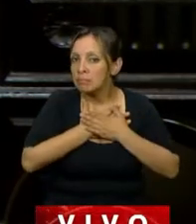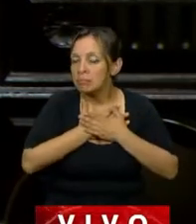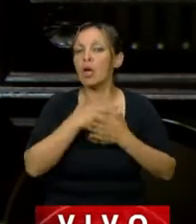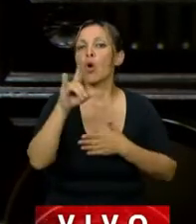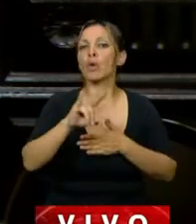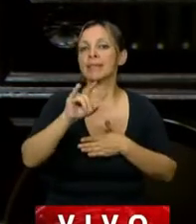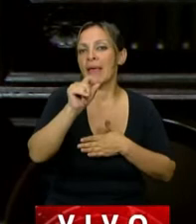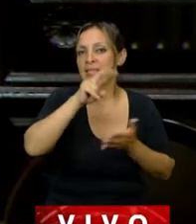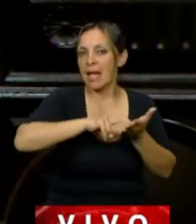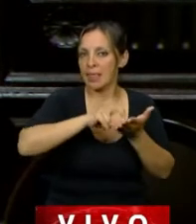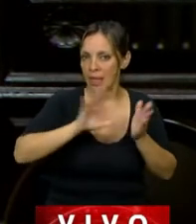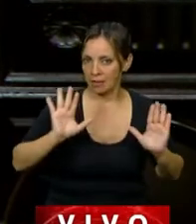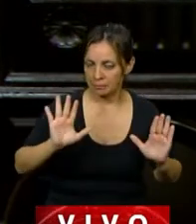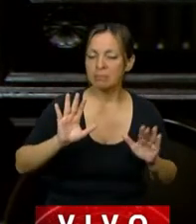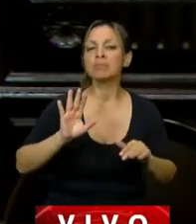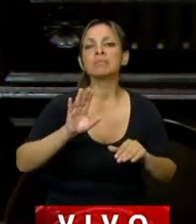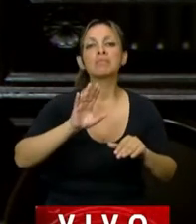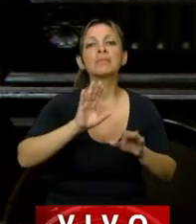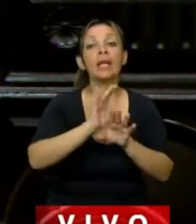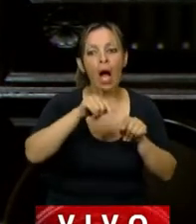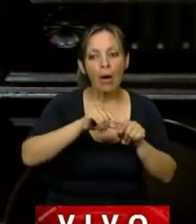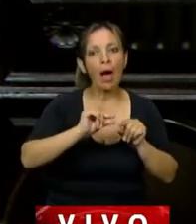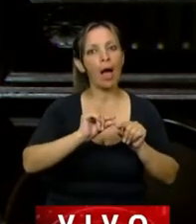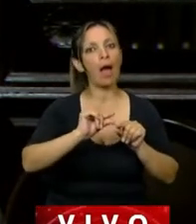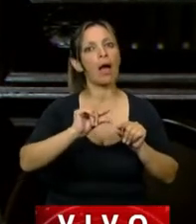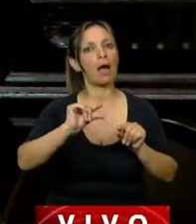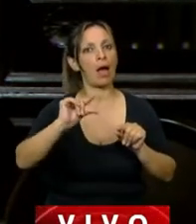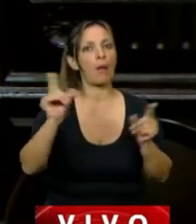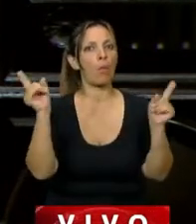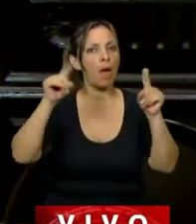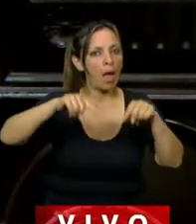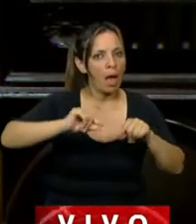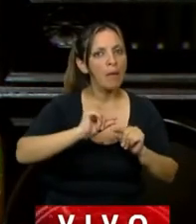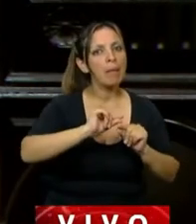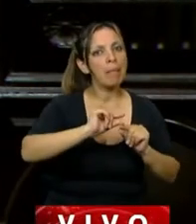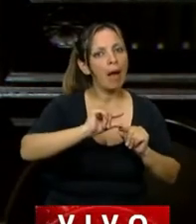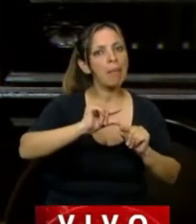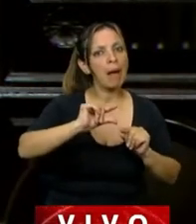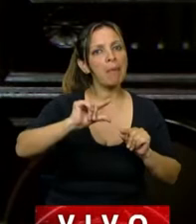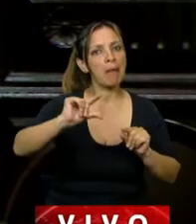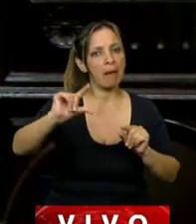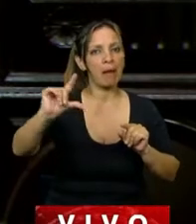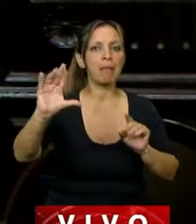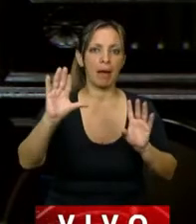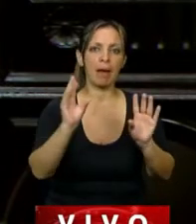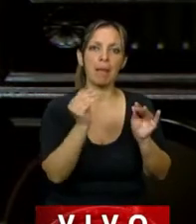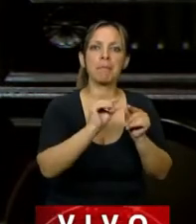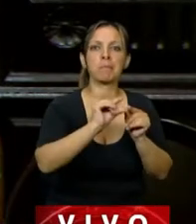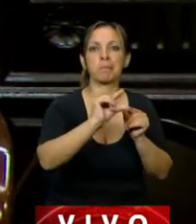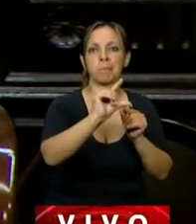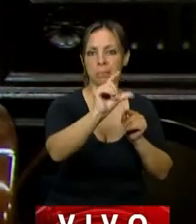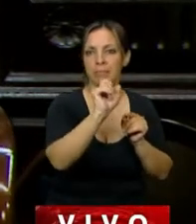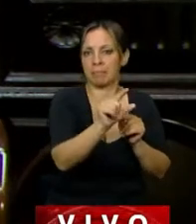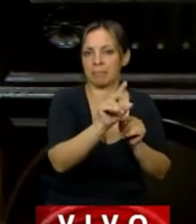Universidad Nacional de Salta, y se va recomponiendo poco a poco el presupuesto y el porcentaje